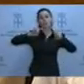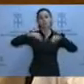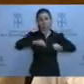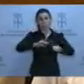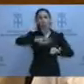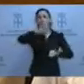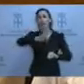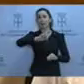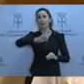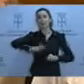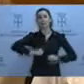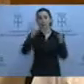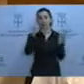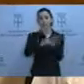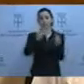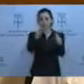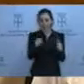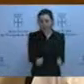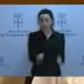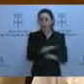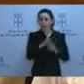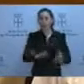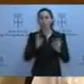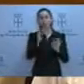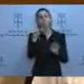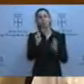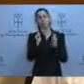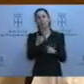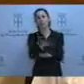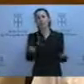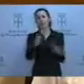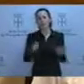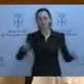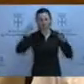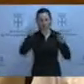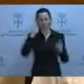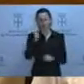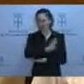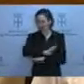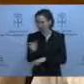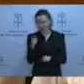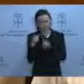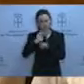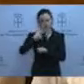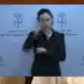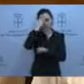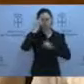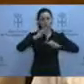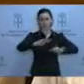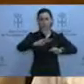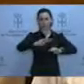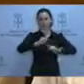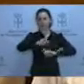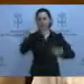validez oficial, y dice que su homologación beneficiará a los docentes de la comarca, cosa que no tengo ninguna duda, pero que tiene que ver esto con el objetivo principal de la Fundación, que igual